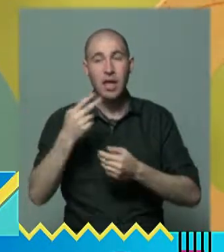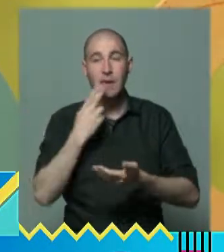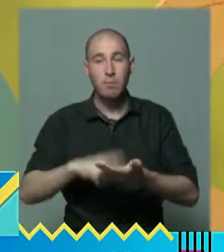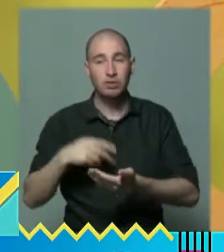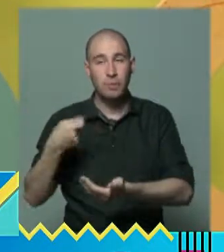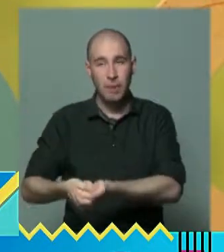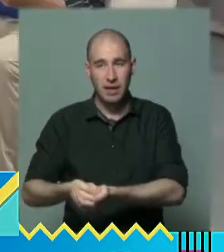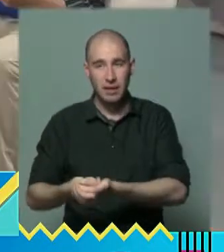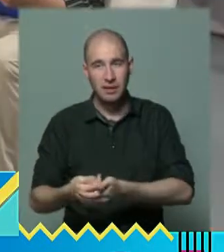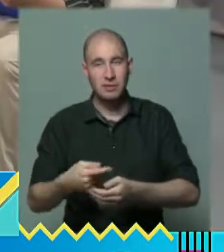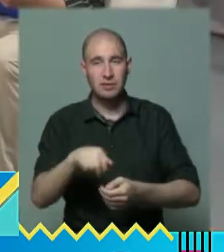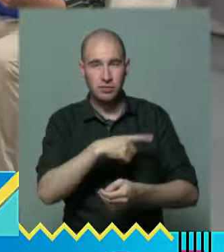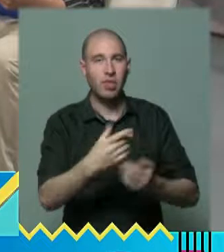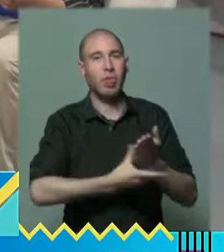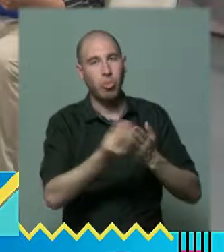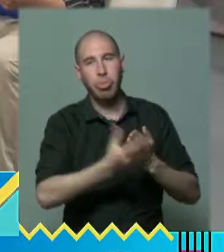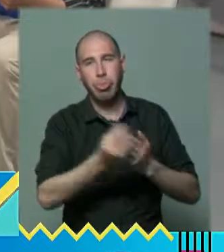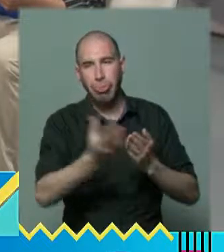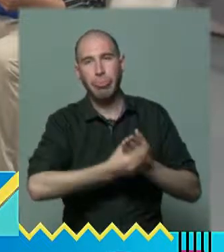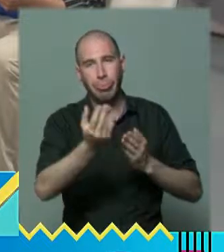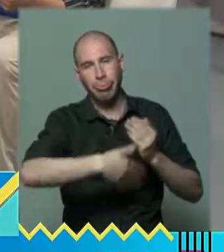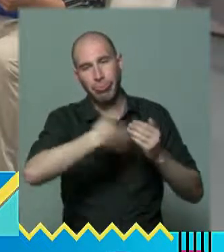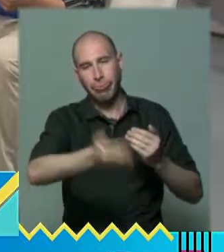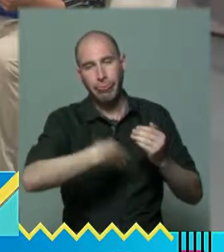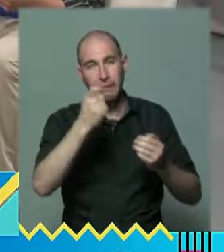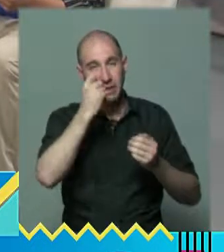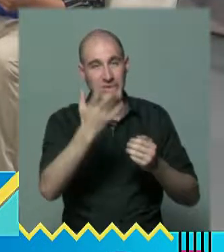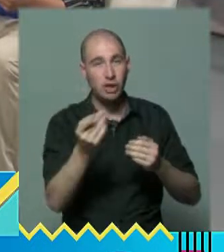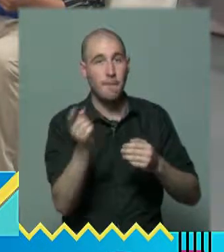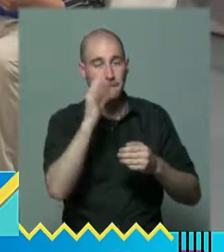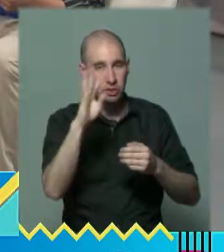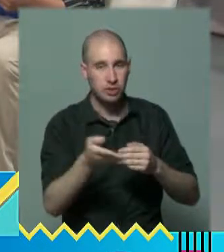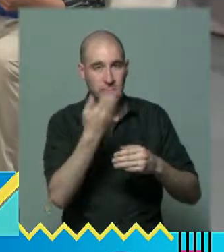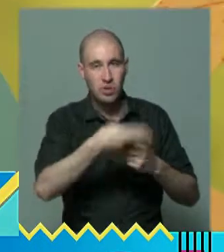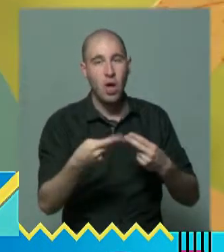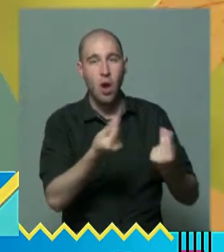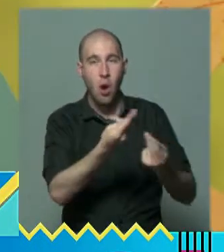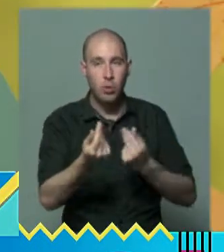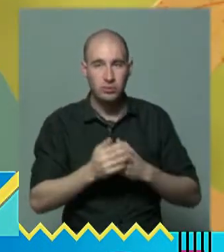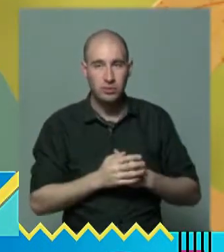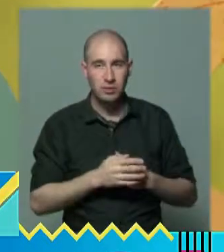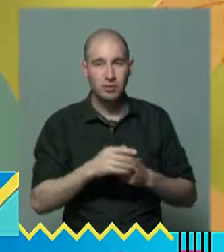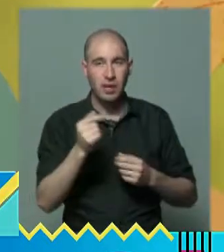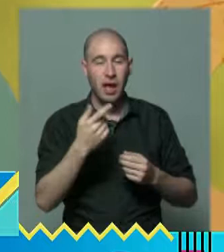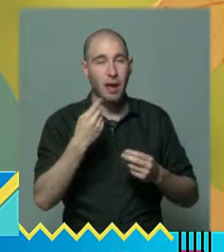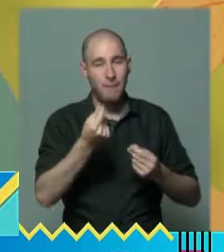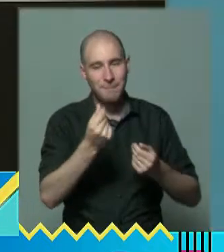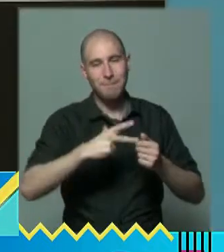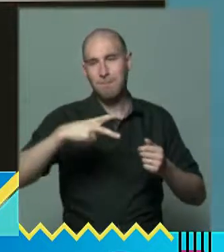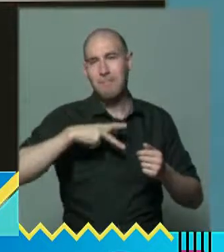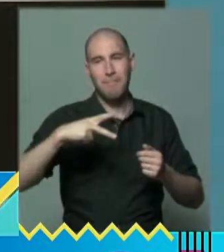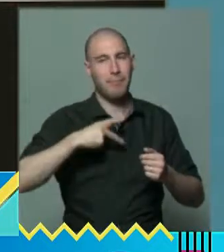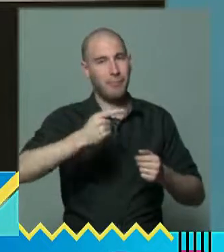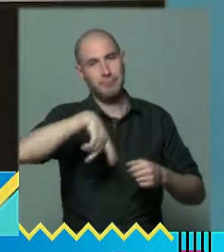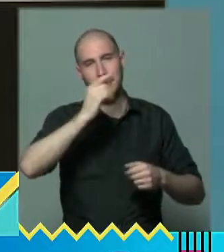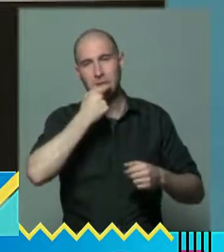impuestos la fiesta, entre comillas, energética, al 25% de los usuarios más ricos de la Argentina. Sí, por ahí también, por